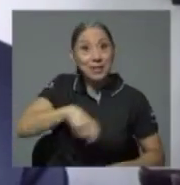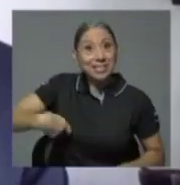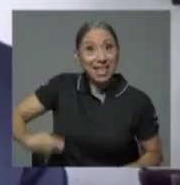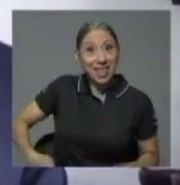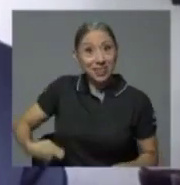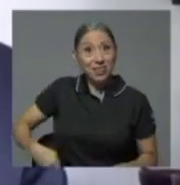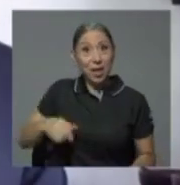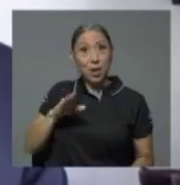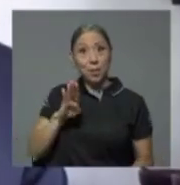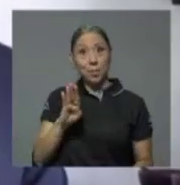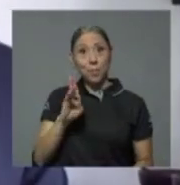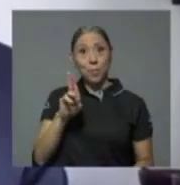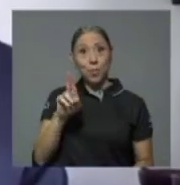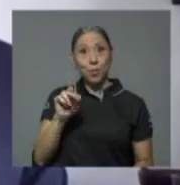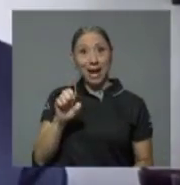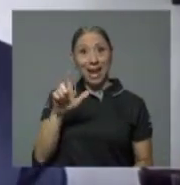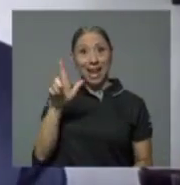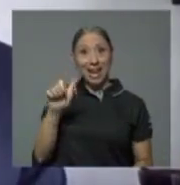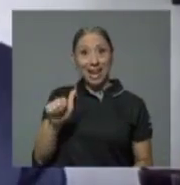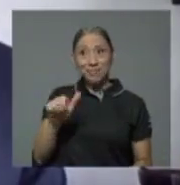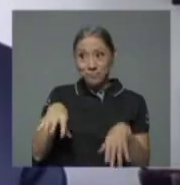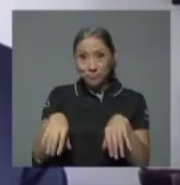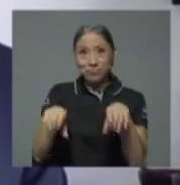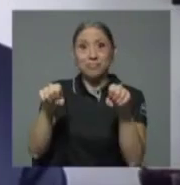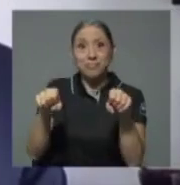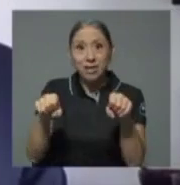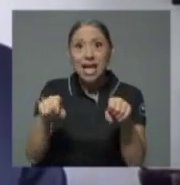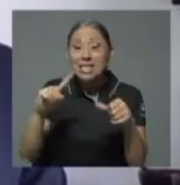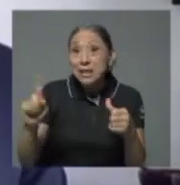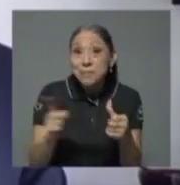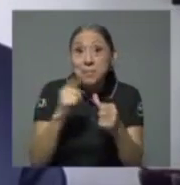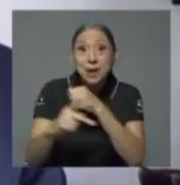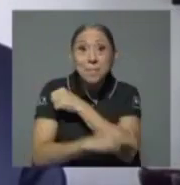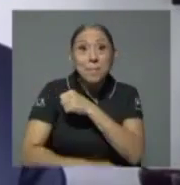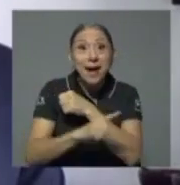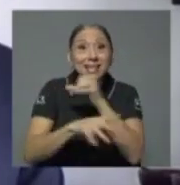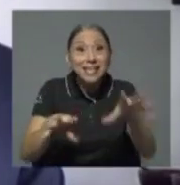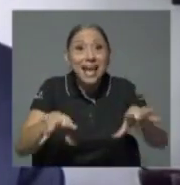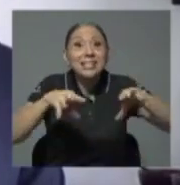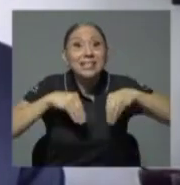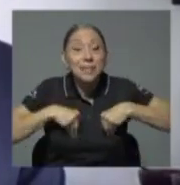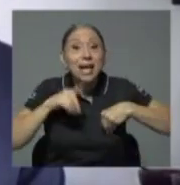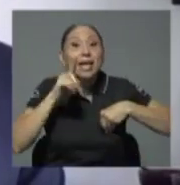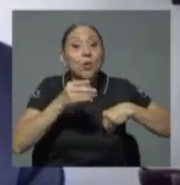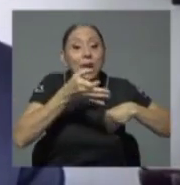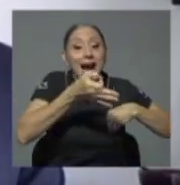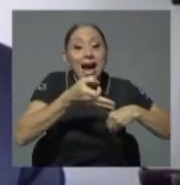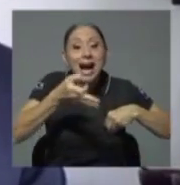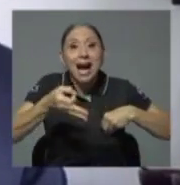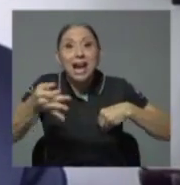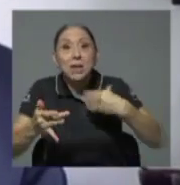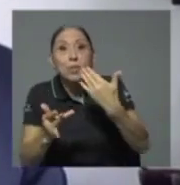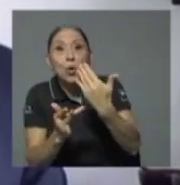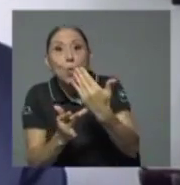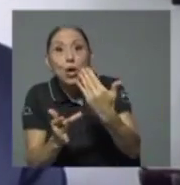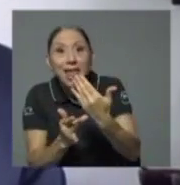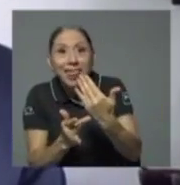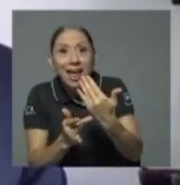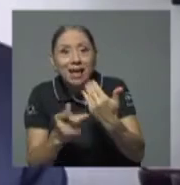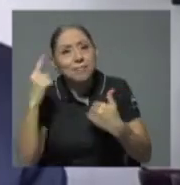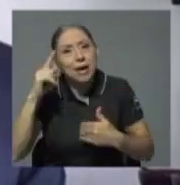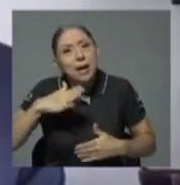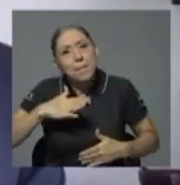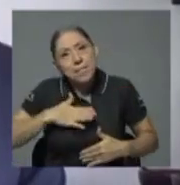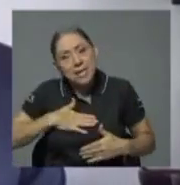acepta que una criptomoneda, que para mí más que criptomoneda es un criptoactivo, funcione como